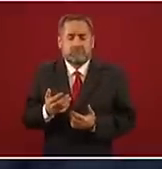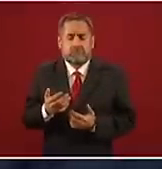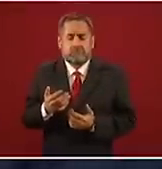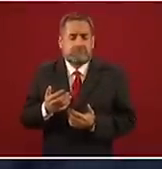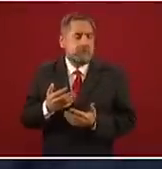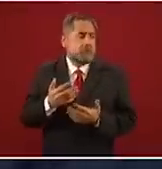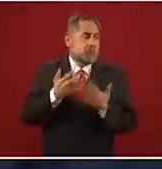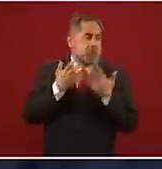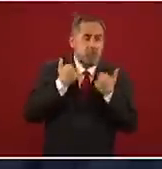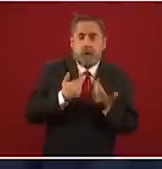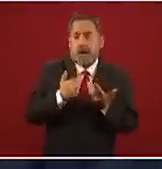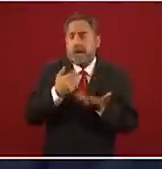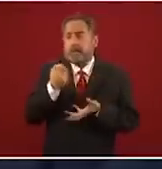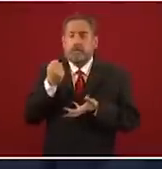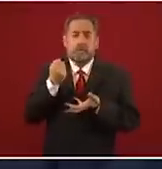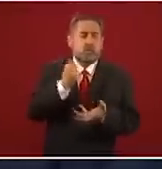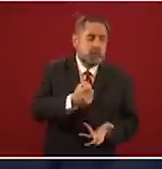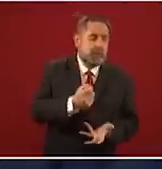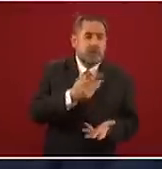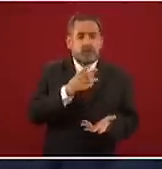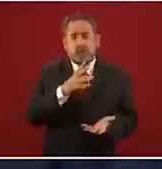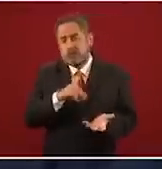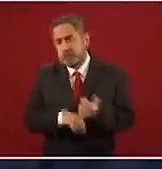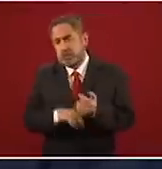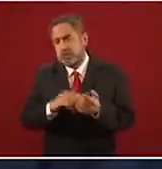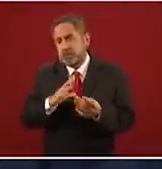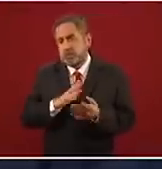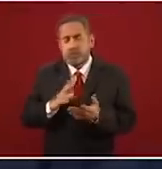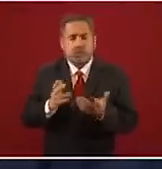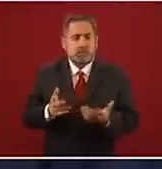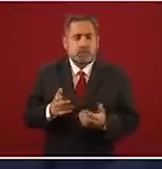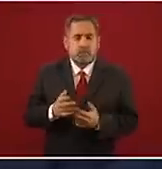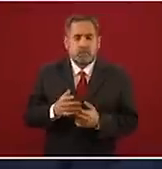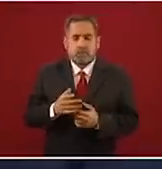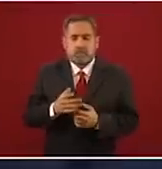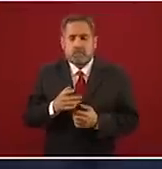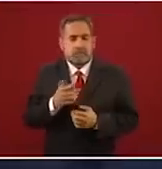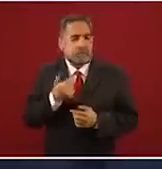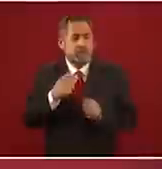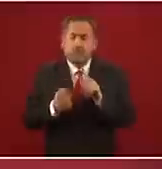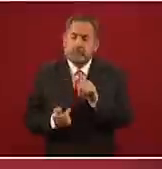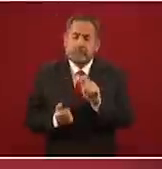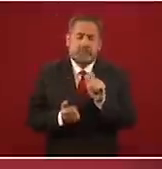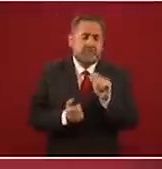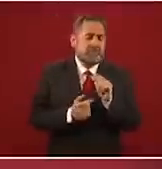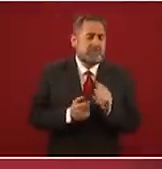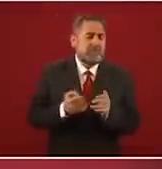la falta de presupuesto o la baja recaudación